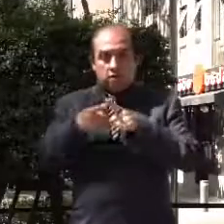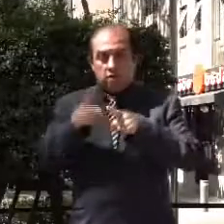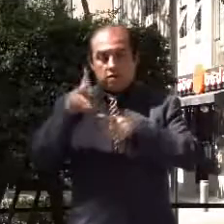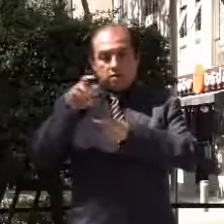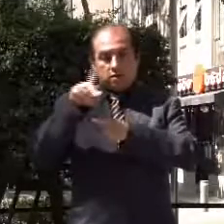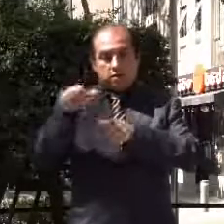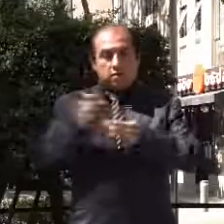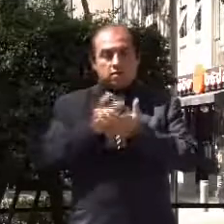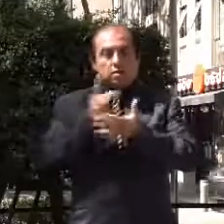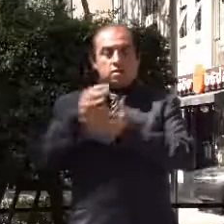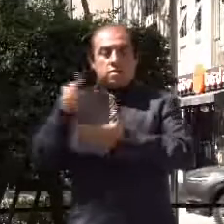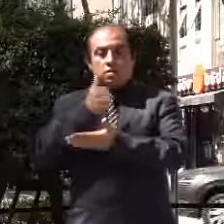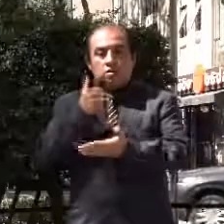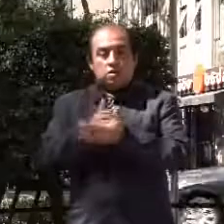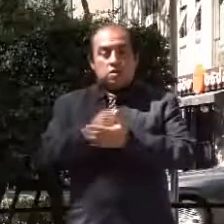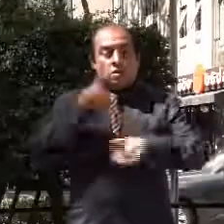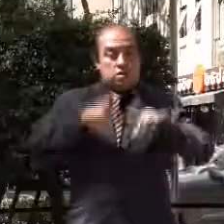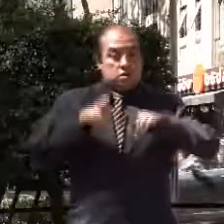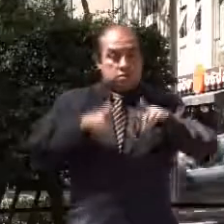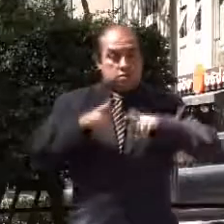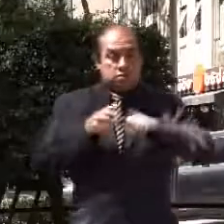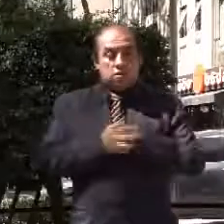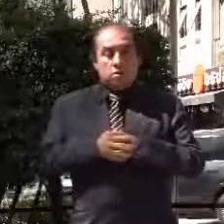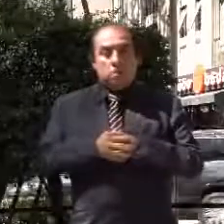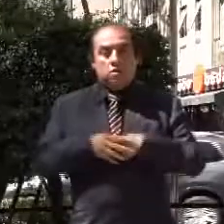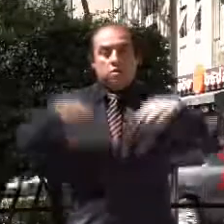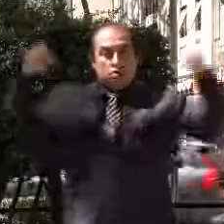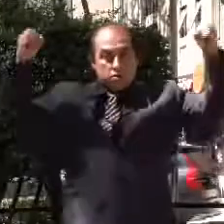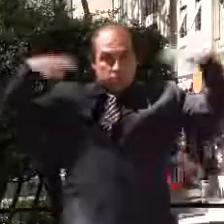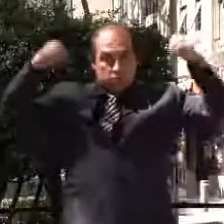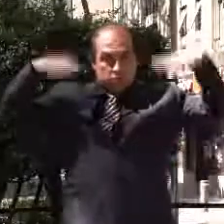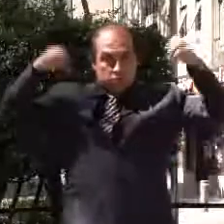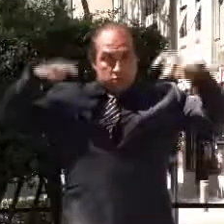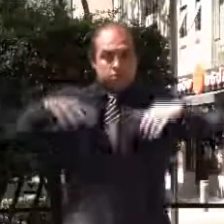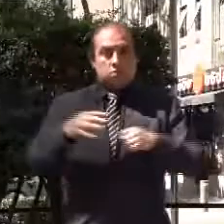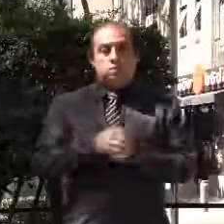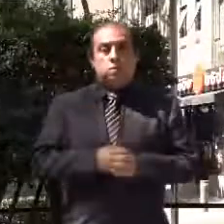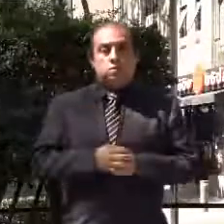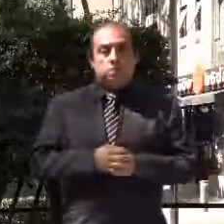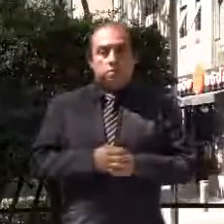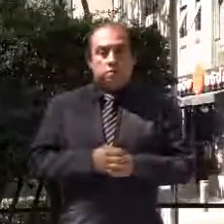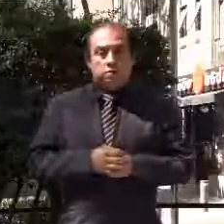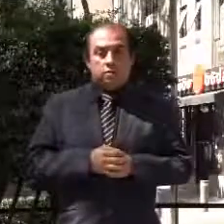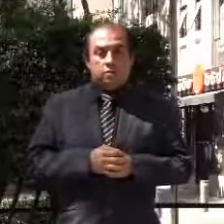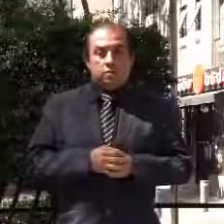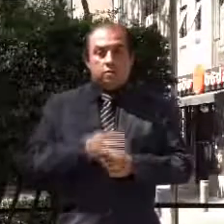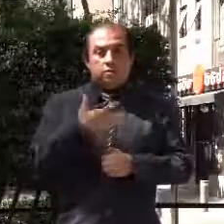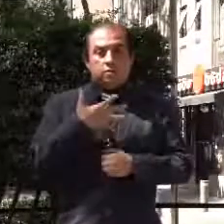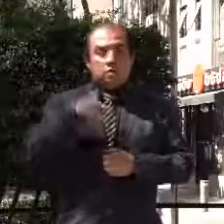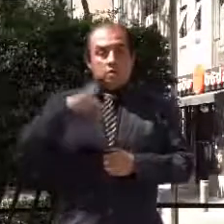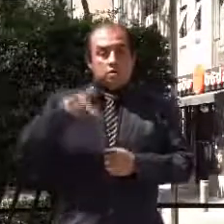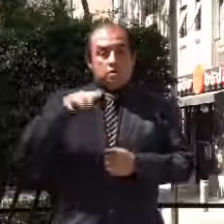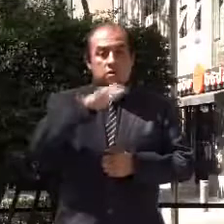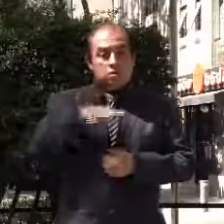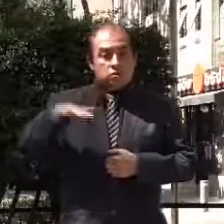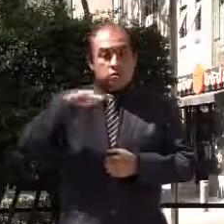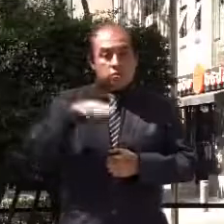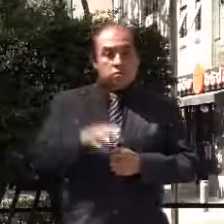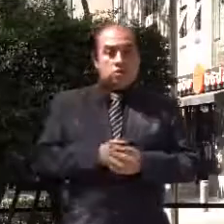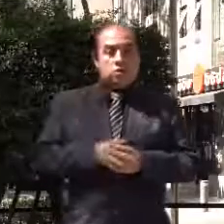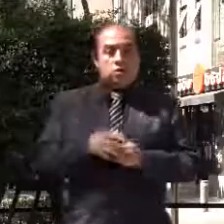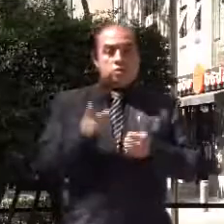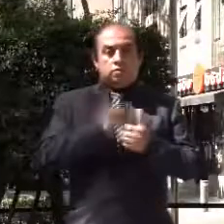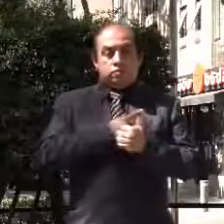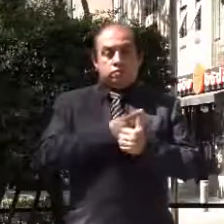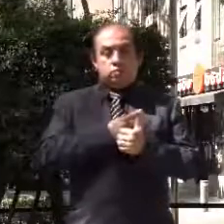ciudad, y pues depende obviamente de las lluvias que hay en esta zona, particularmente en Michoacán,